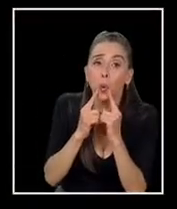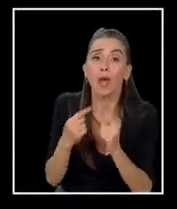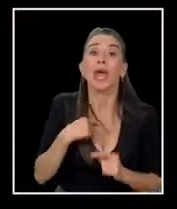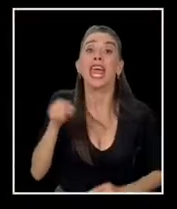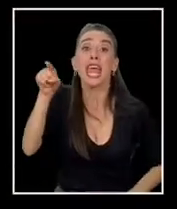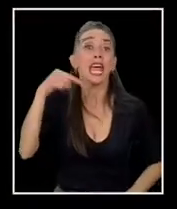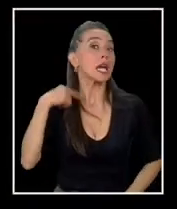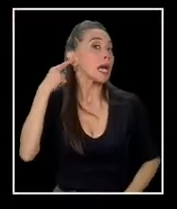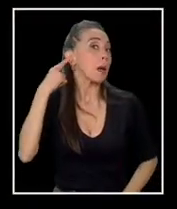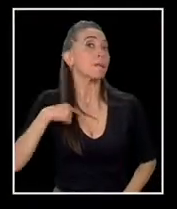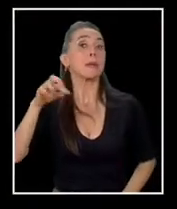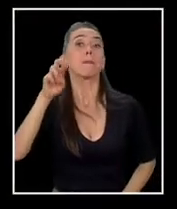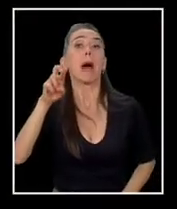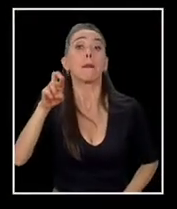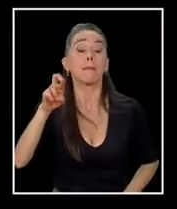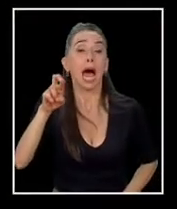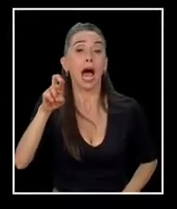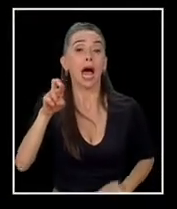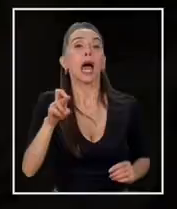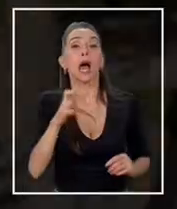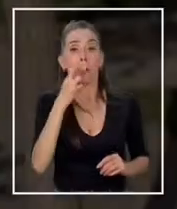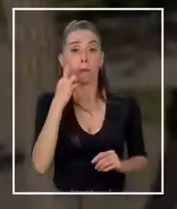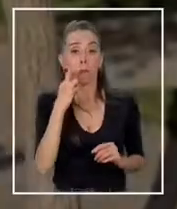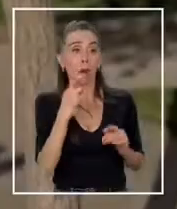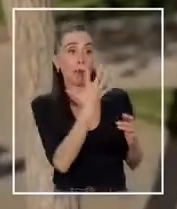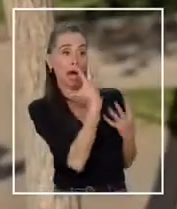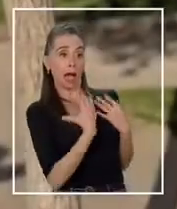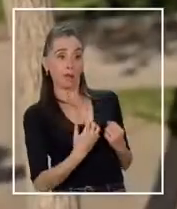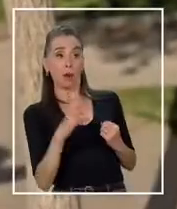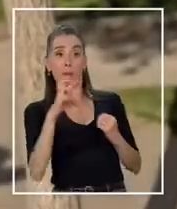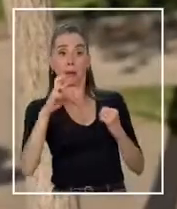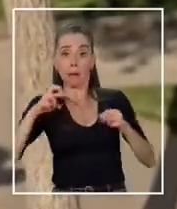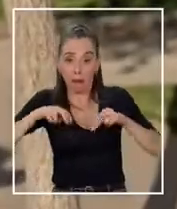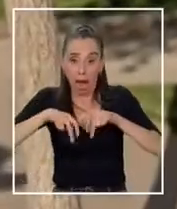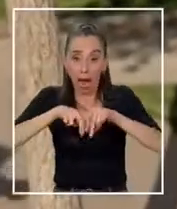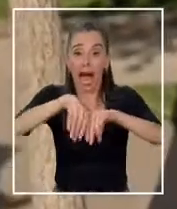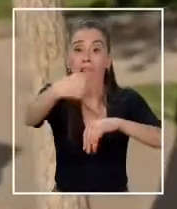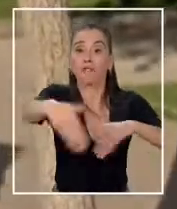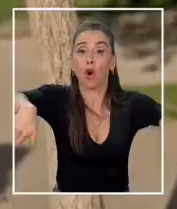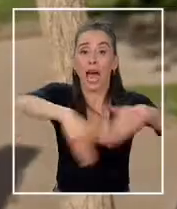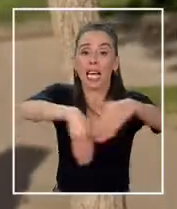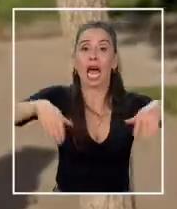papá? Con mi papá salimos, mi papá siempre con los brazos en alto.